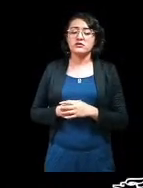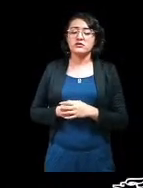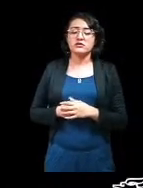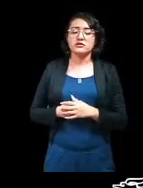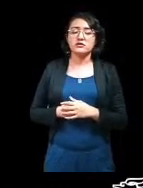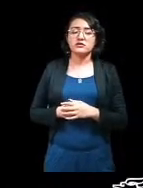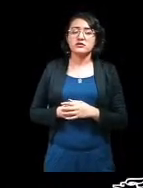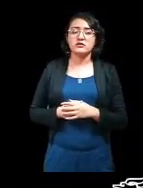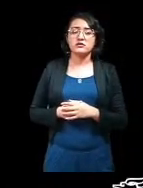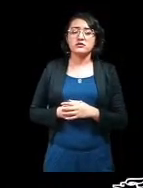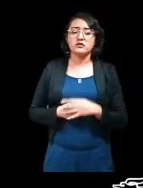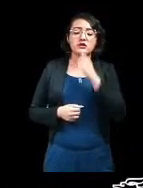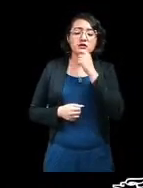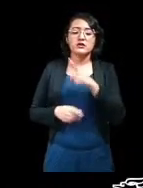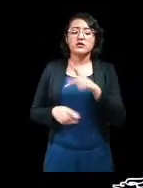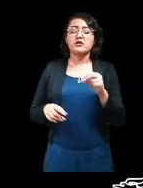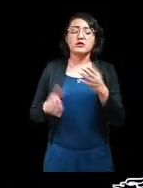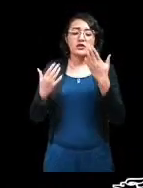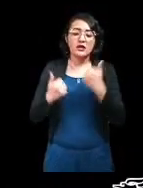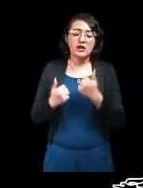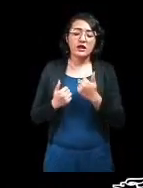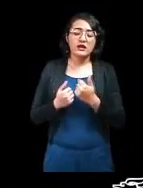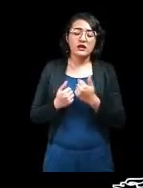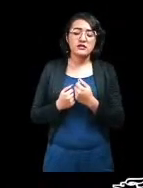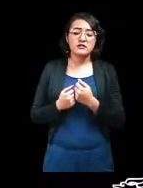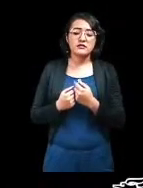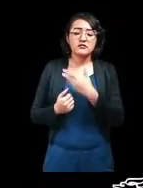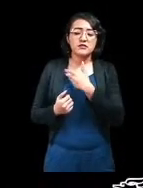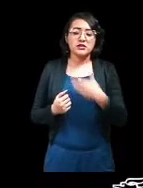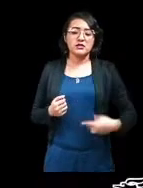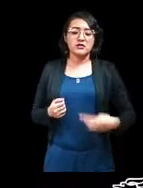extraña mucho, porque además ya fue presidente municipal,